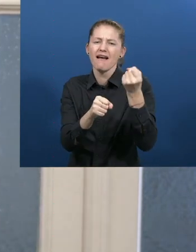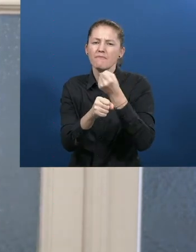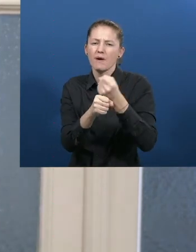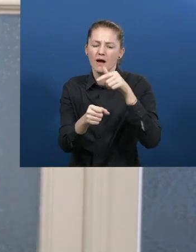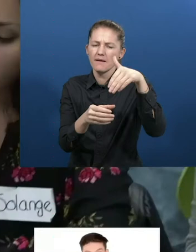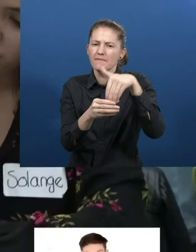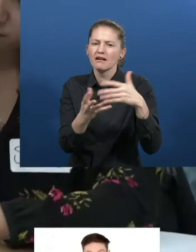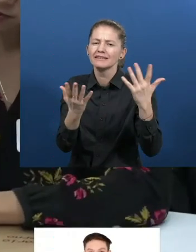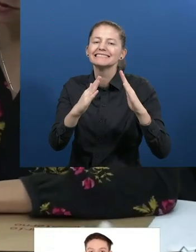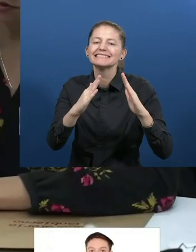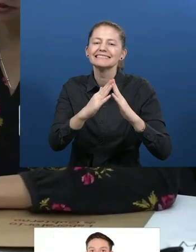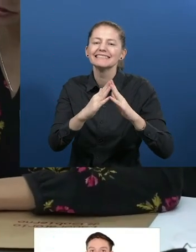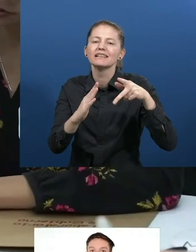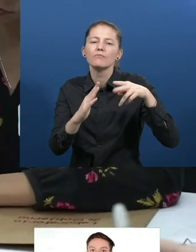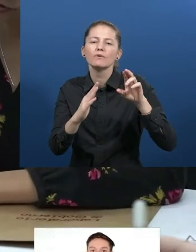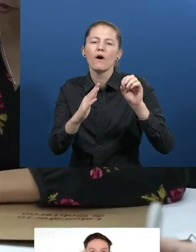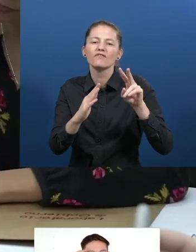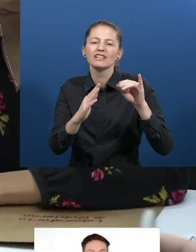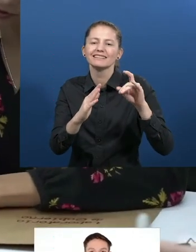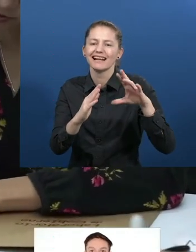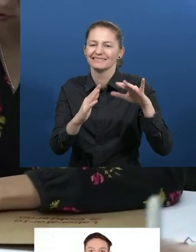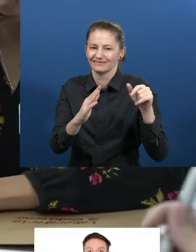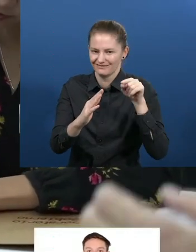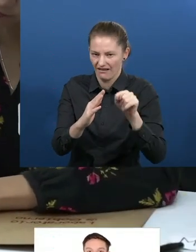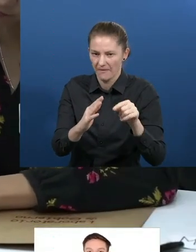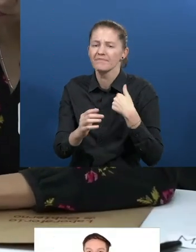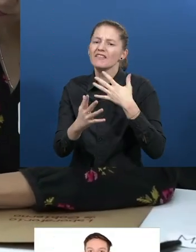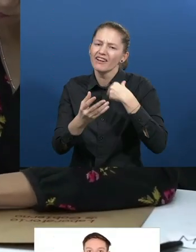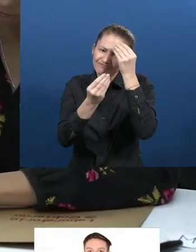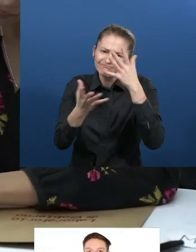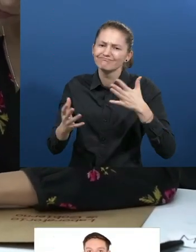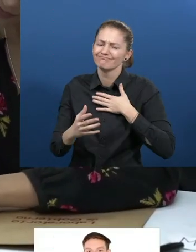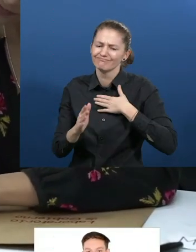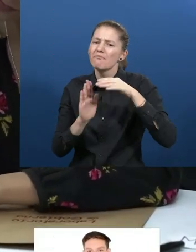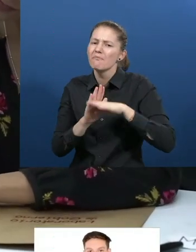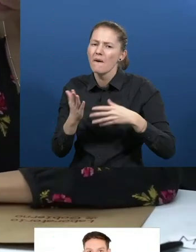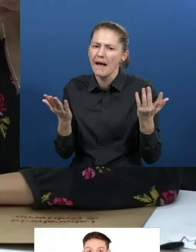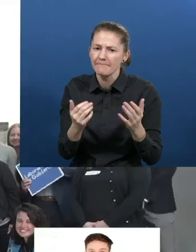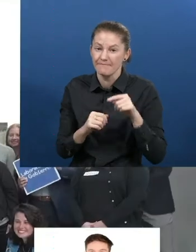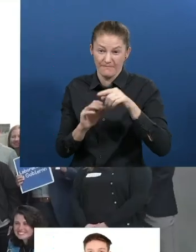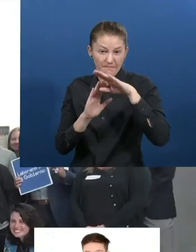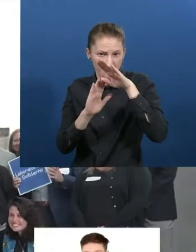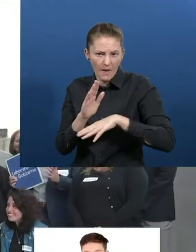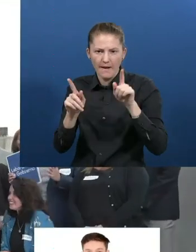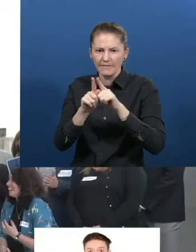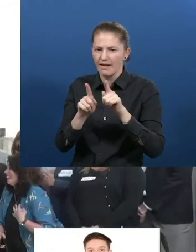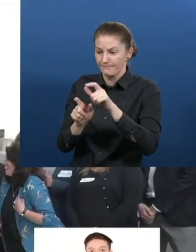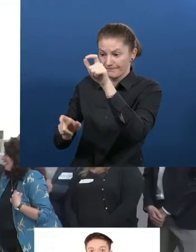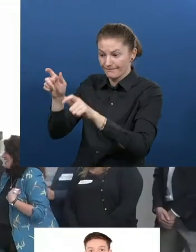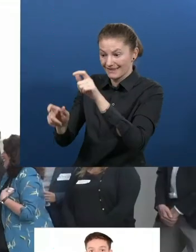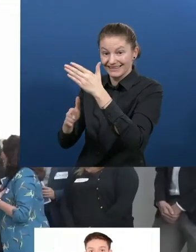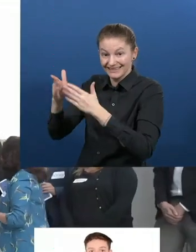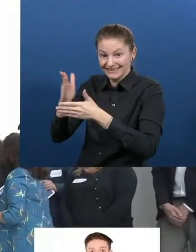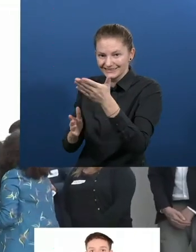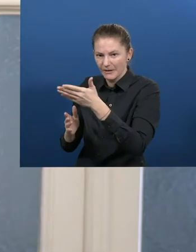inclusión laboral. Este programa busca promover la inclusión laboral de personas en situación de discapacidad que están en búsqueda de un empleo en el mercado